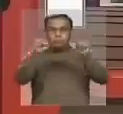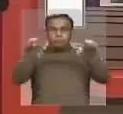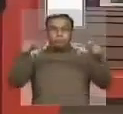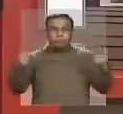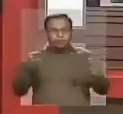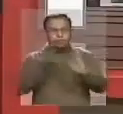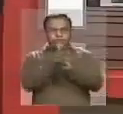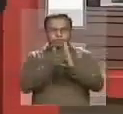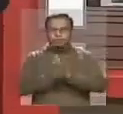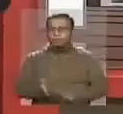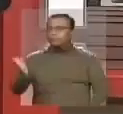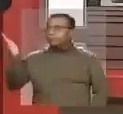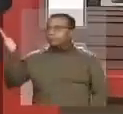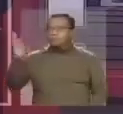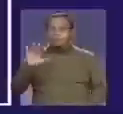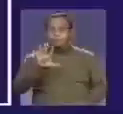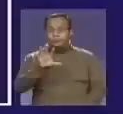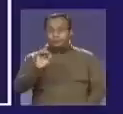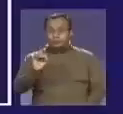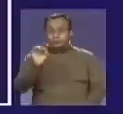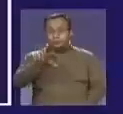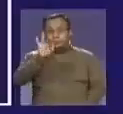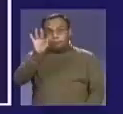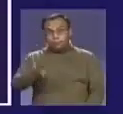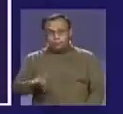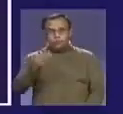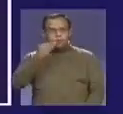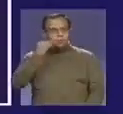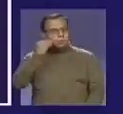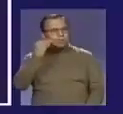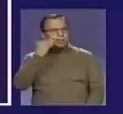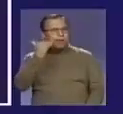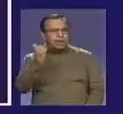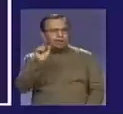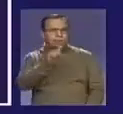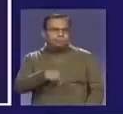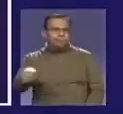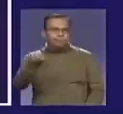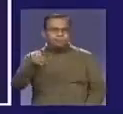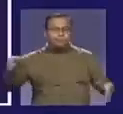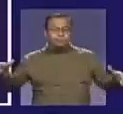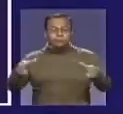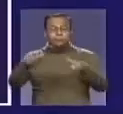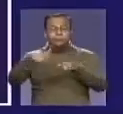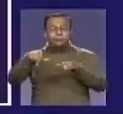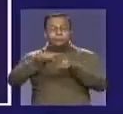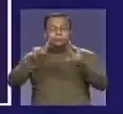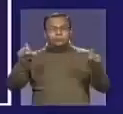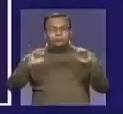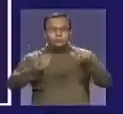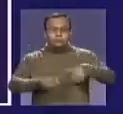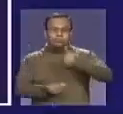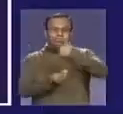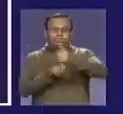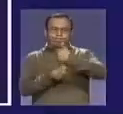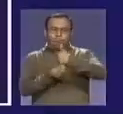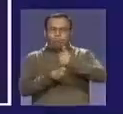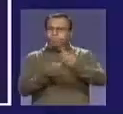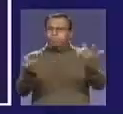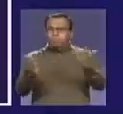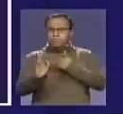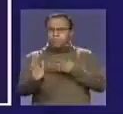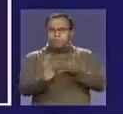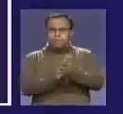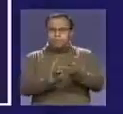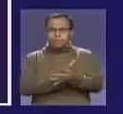nuestro dato: el 50% de los hogares de mujeres negras, raizales y palenqueras tienen jefatura femenina. ¿Qué dice